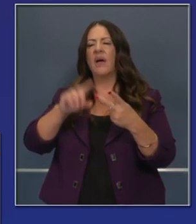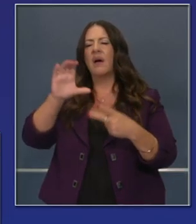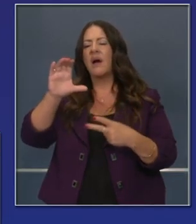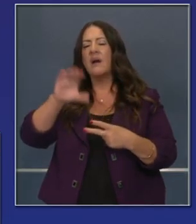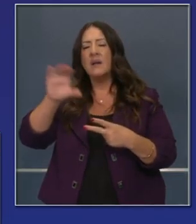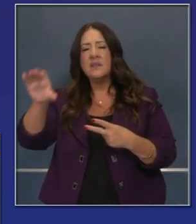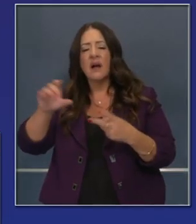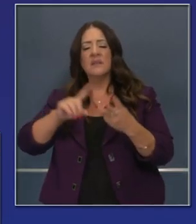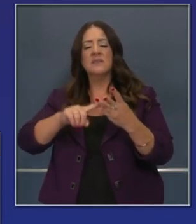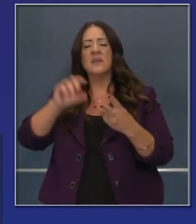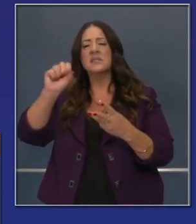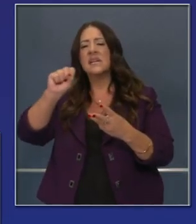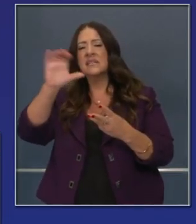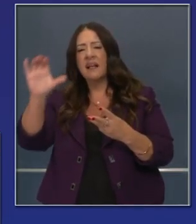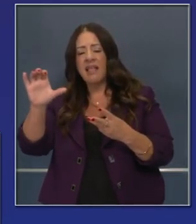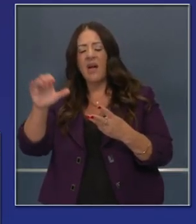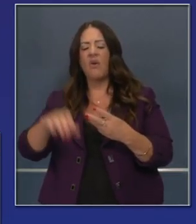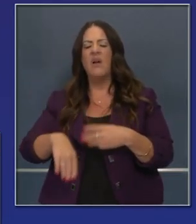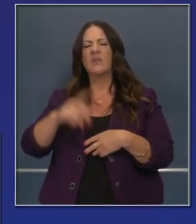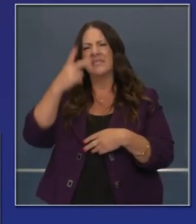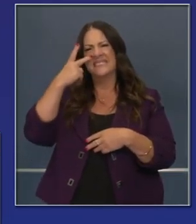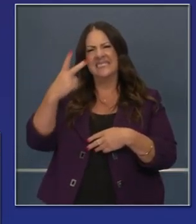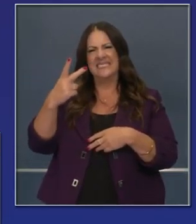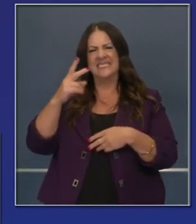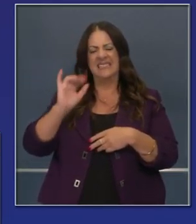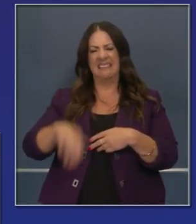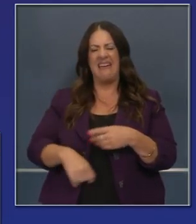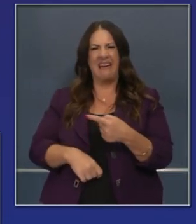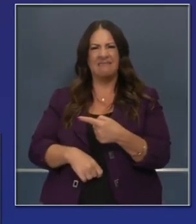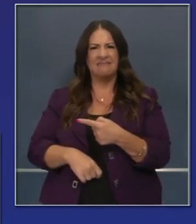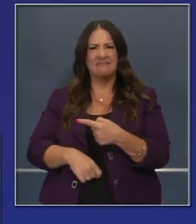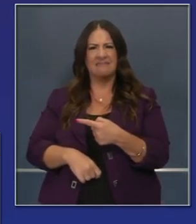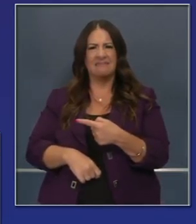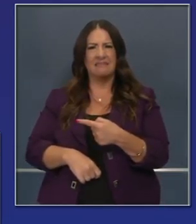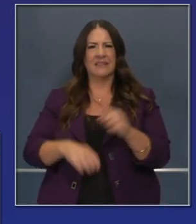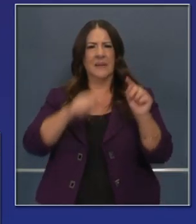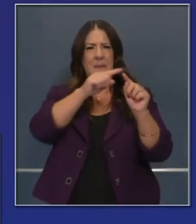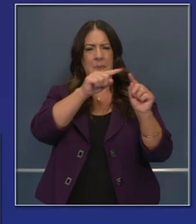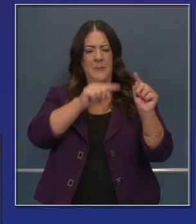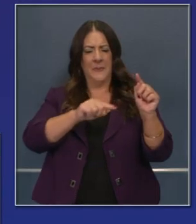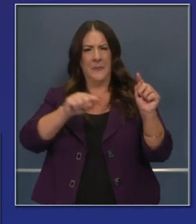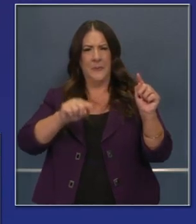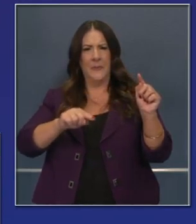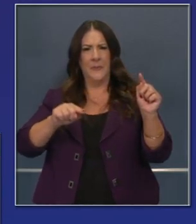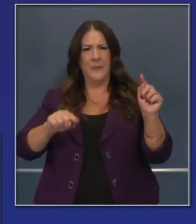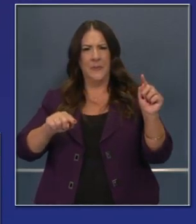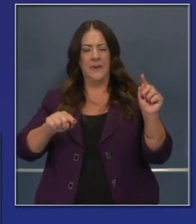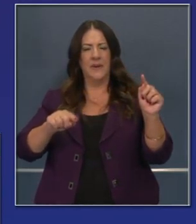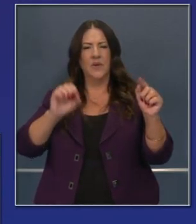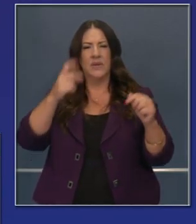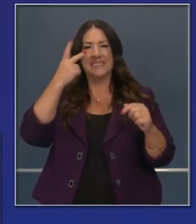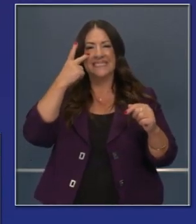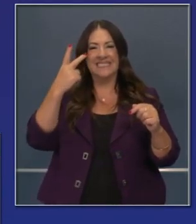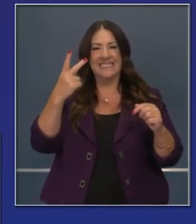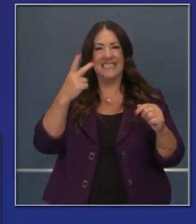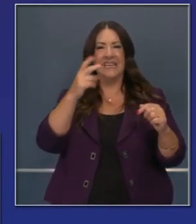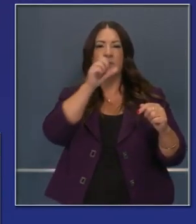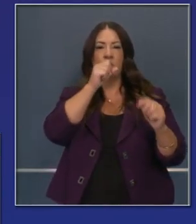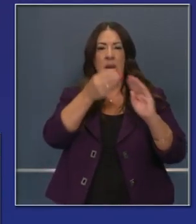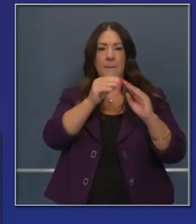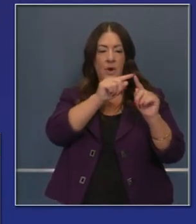de Alameda, Contra Costa, entre muchos otros condados. Pueden ver esa línea de tendencia que va bajando. En las últimas semanas, el